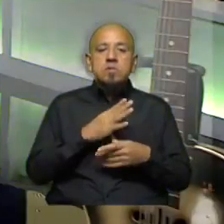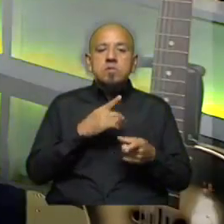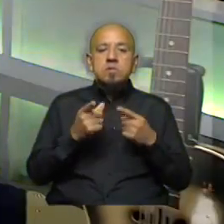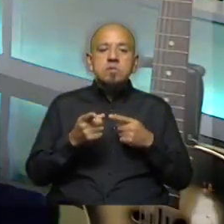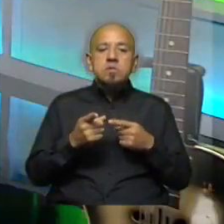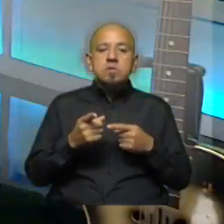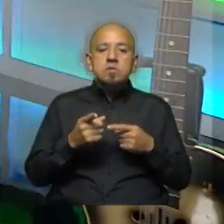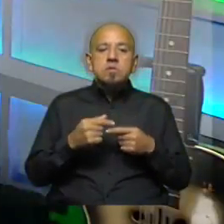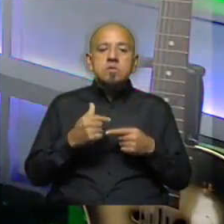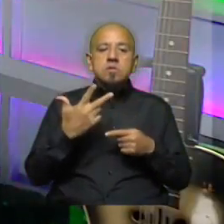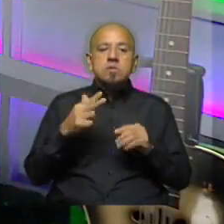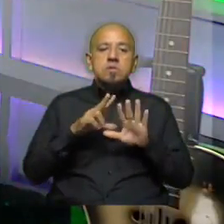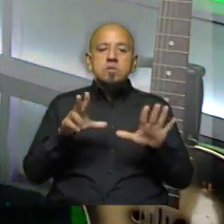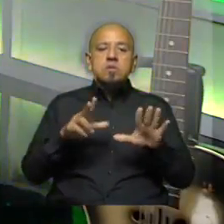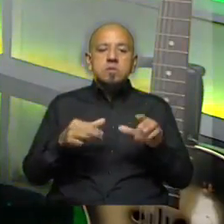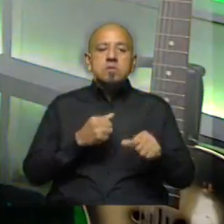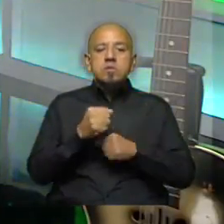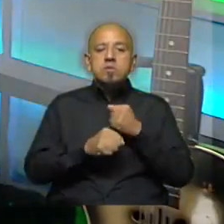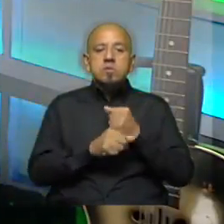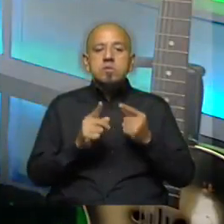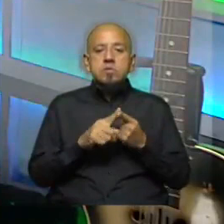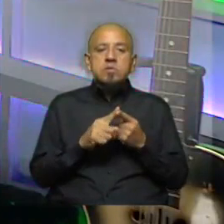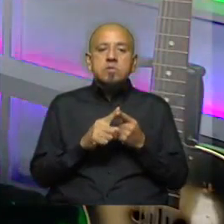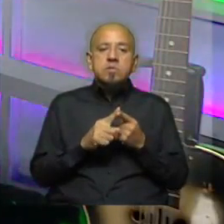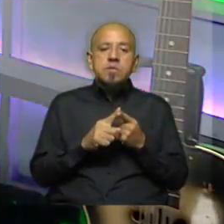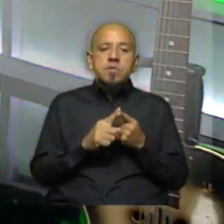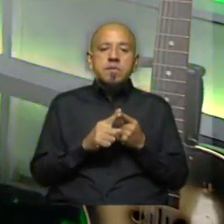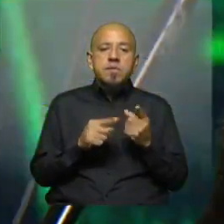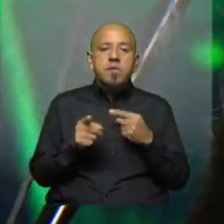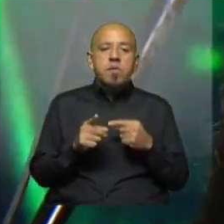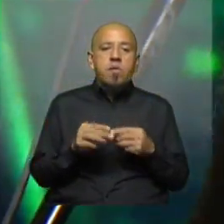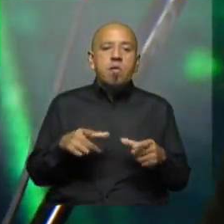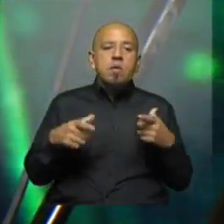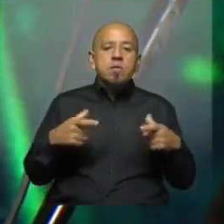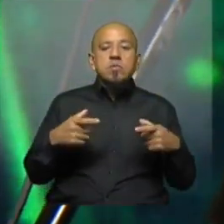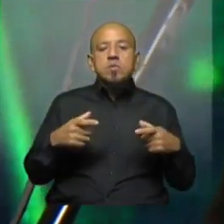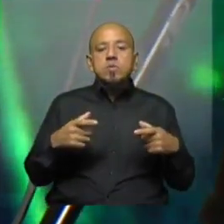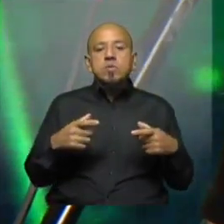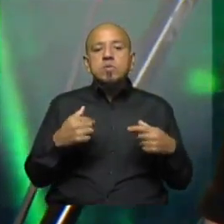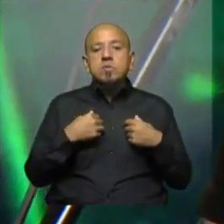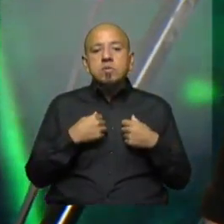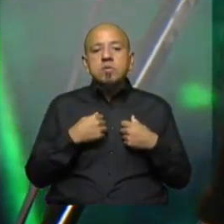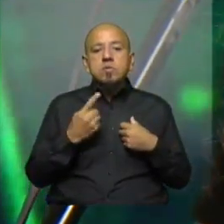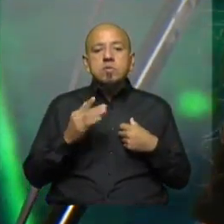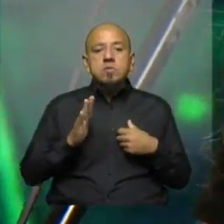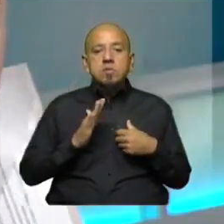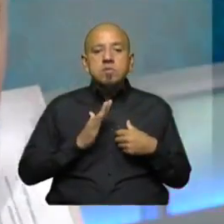realidad va a cumplir 38 años, va a cumplir más años que yo, y que por suerte hubo una mujer que siempre...